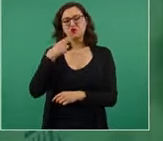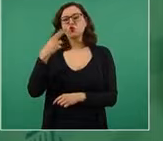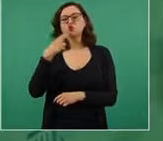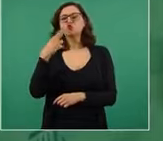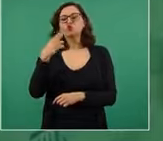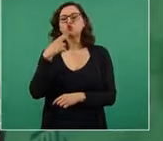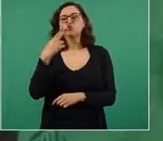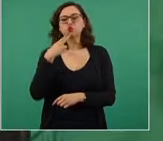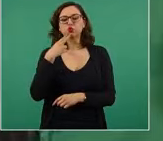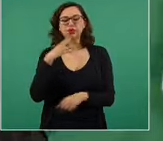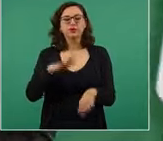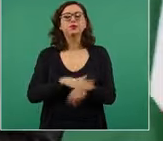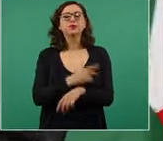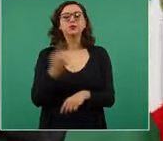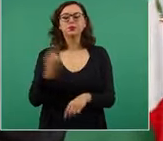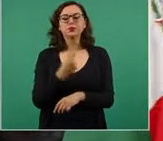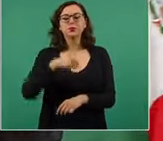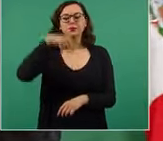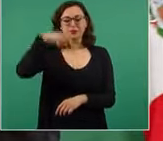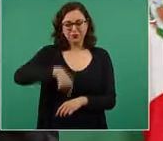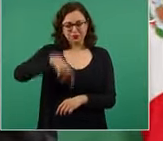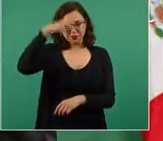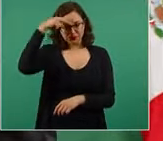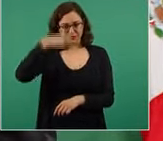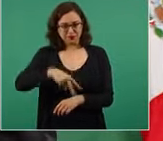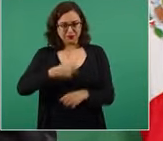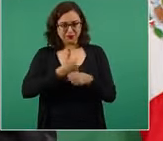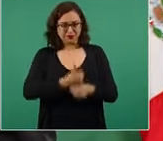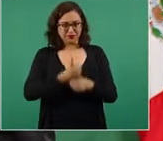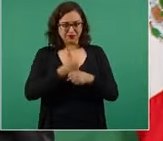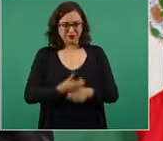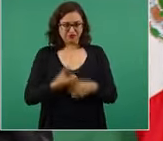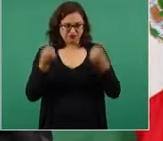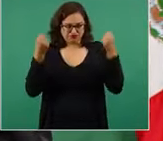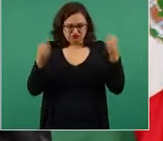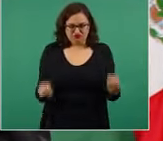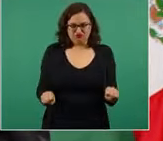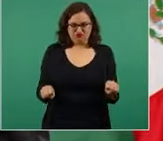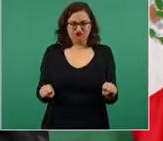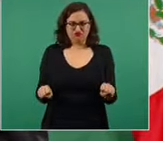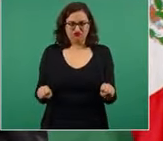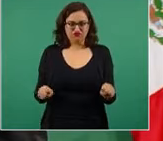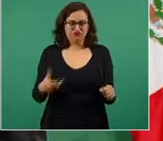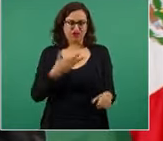o se padecía en México de autoritarismo.